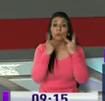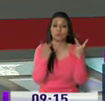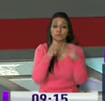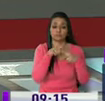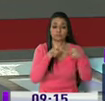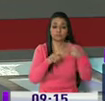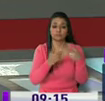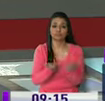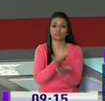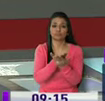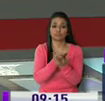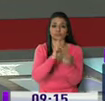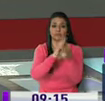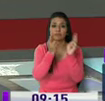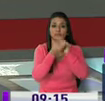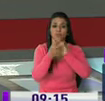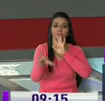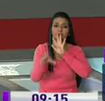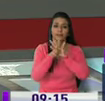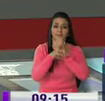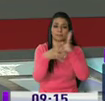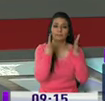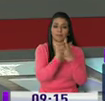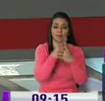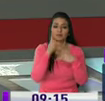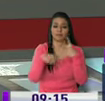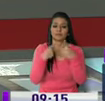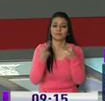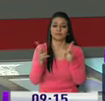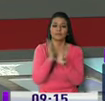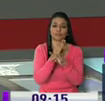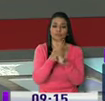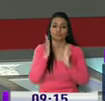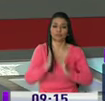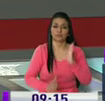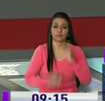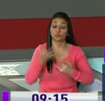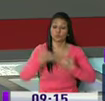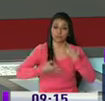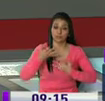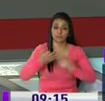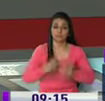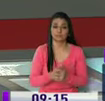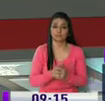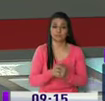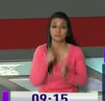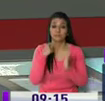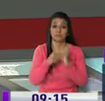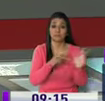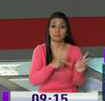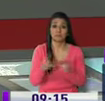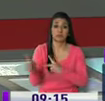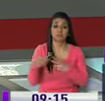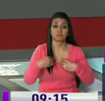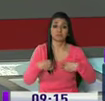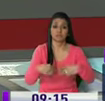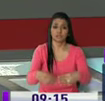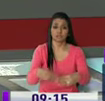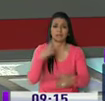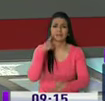una serie de reformas al COIP y al Código Orgánico de la Función Judicial. Entre ellas plantean métodos para erradicar